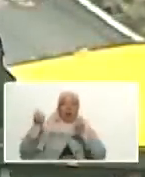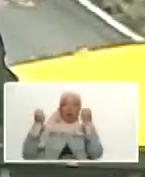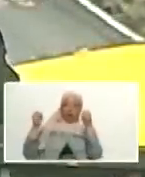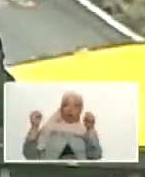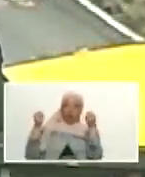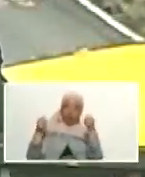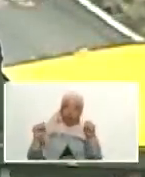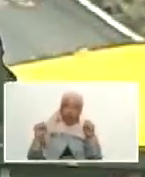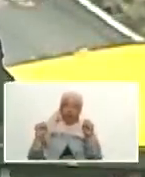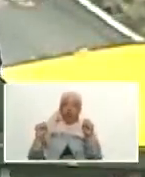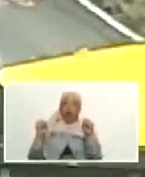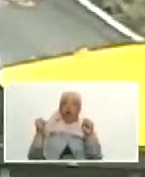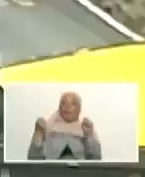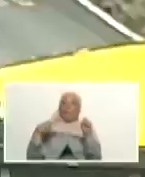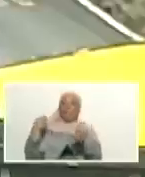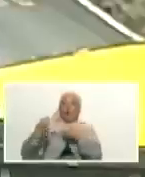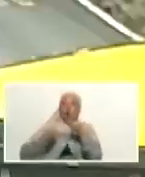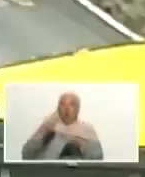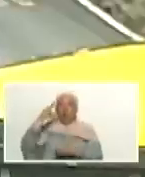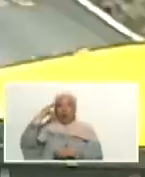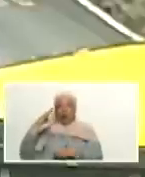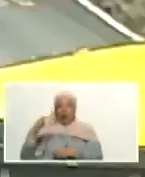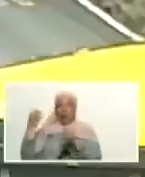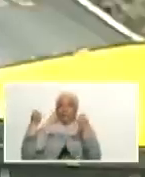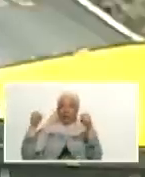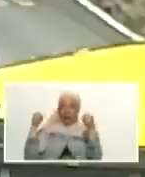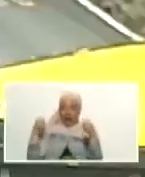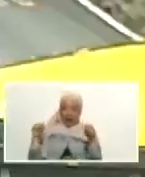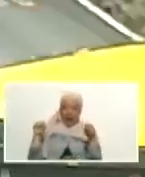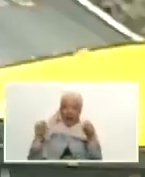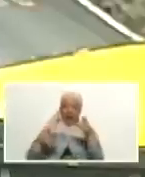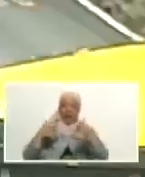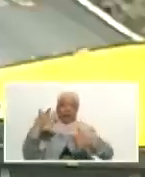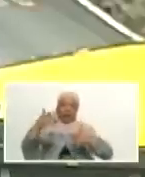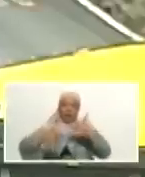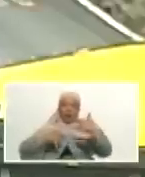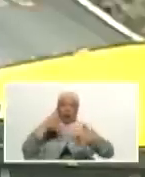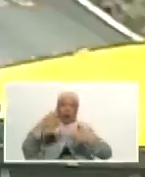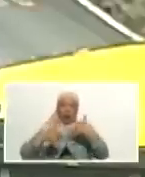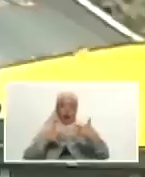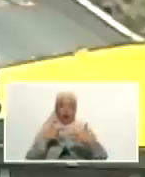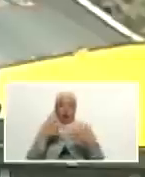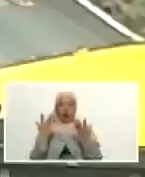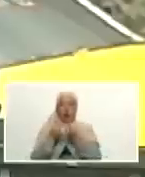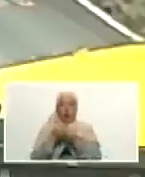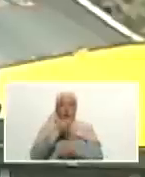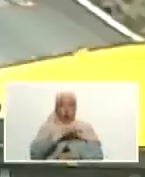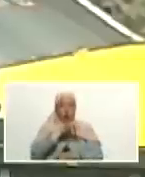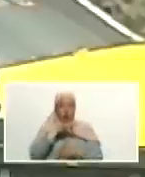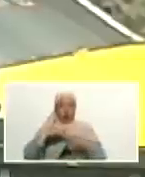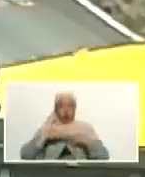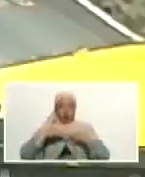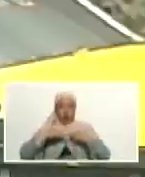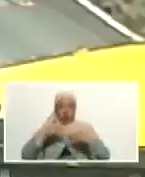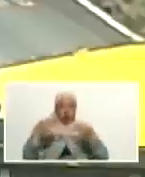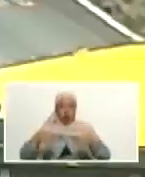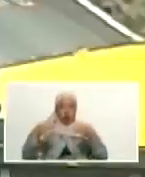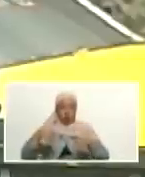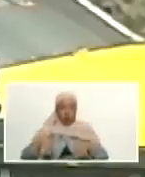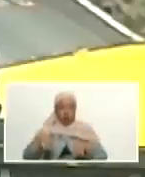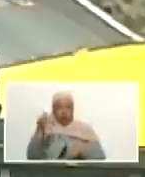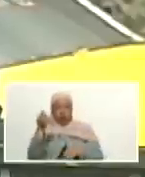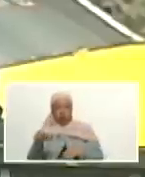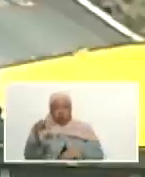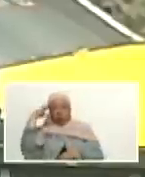la aplicación del poder militar, cívico-militar. Así que eso también es digno